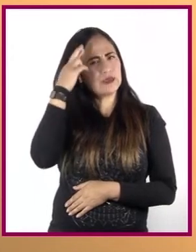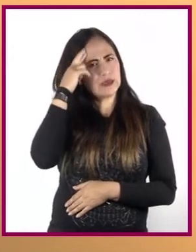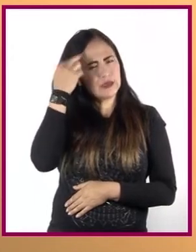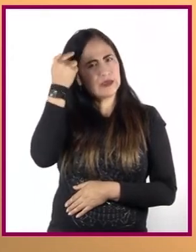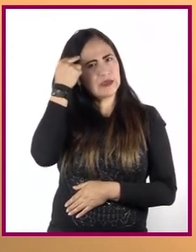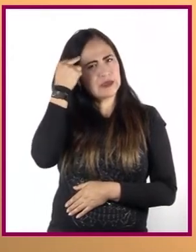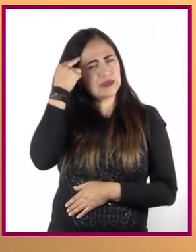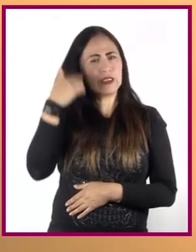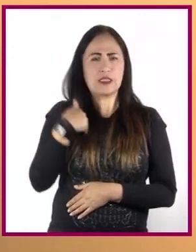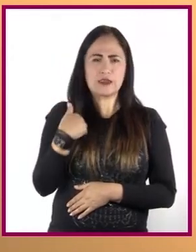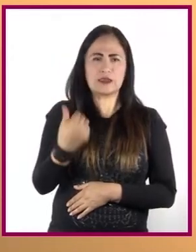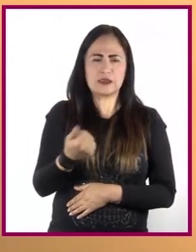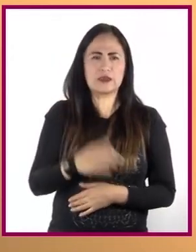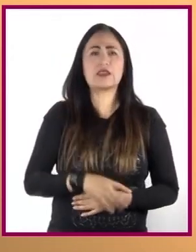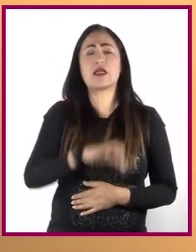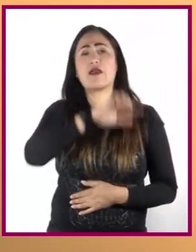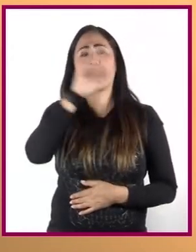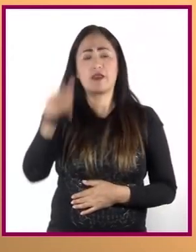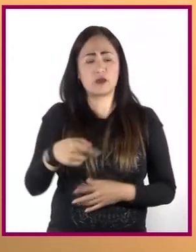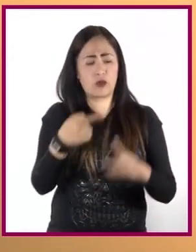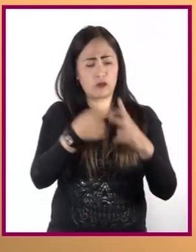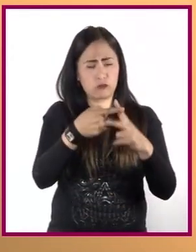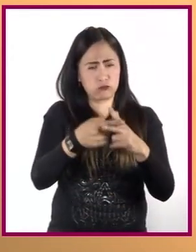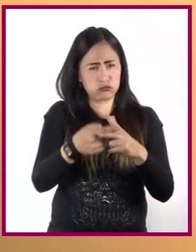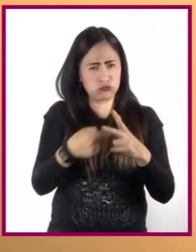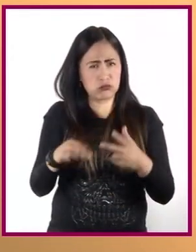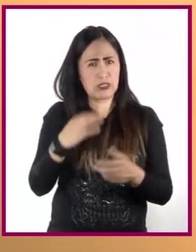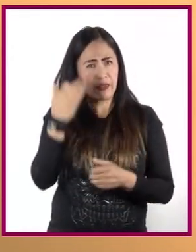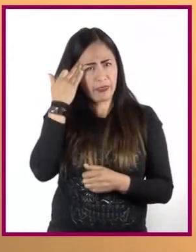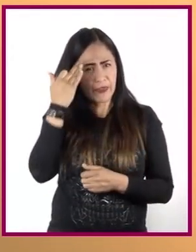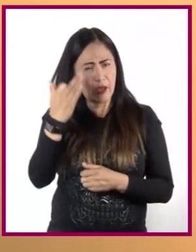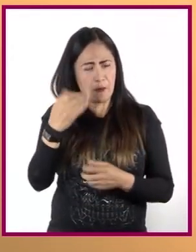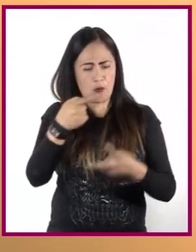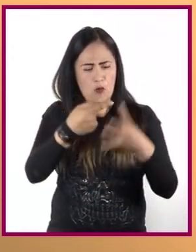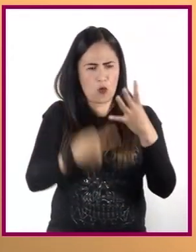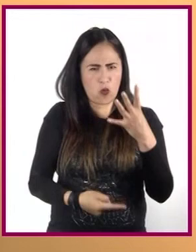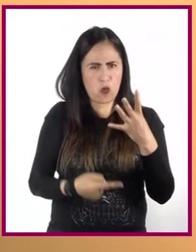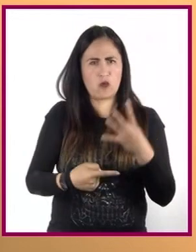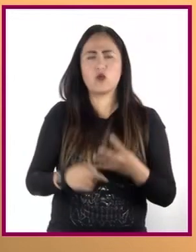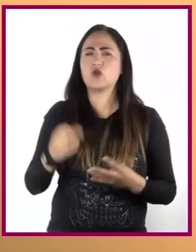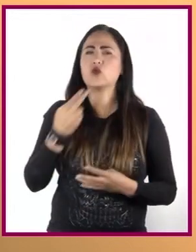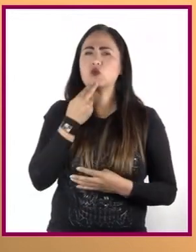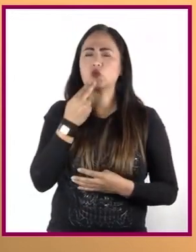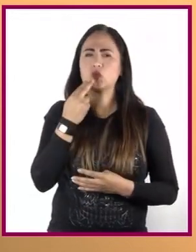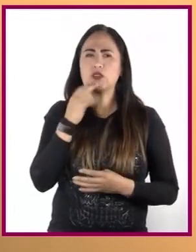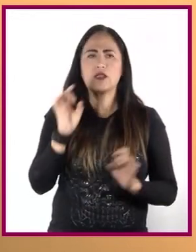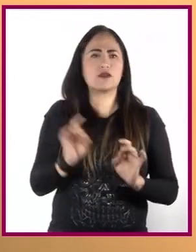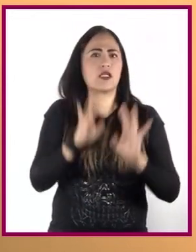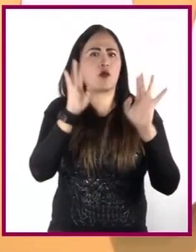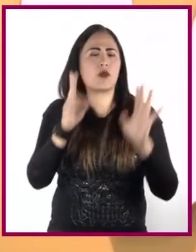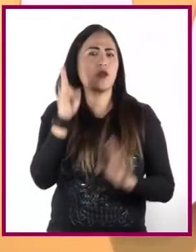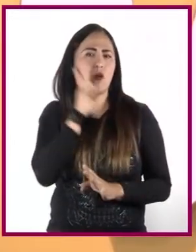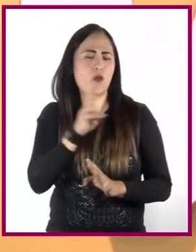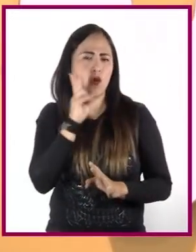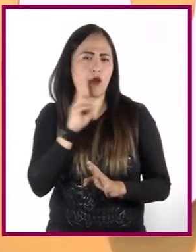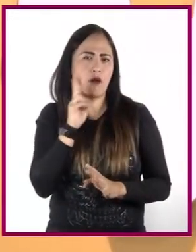operaciones sencillas para optimizar tiempos y recursos en el momento de enfrentar dicha